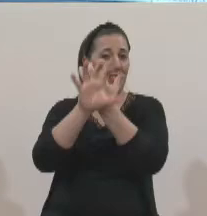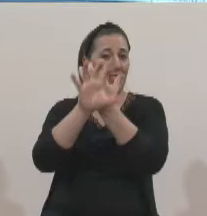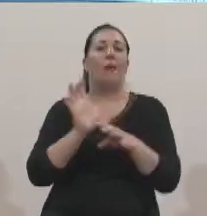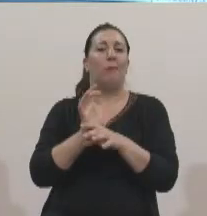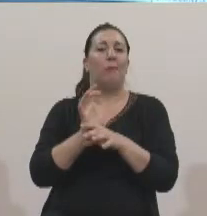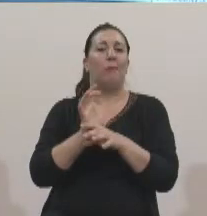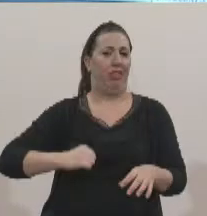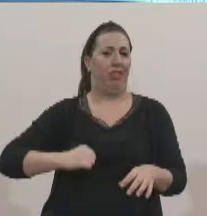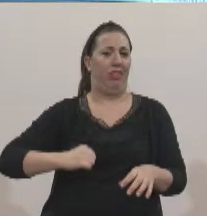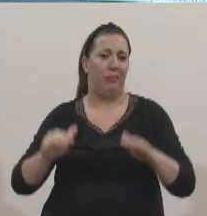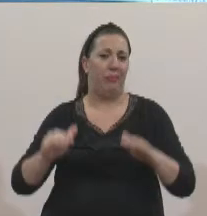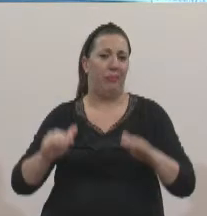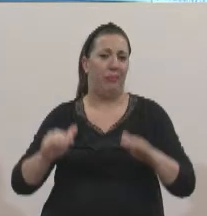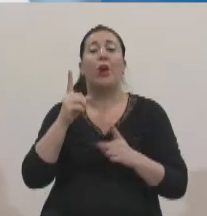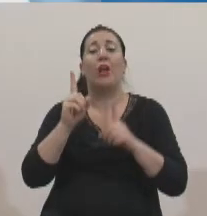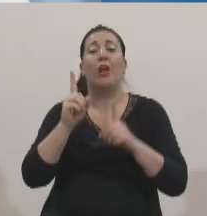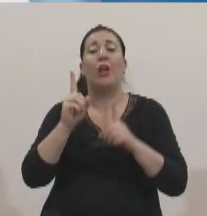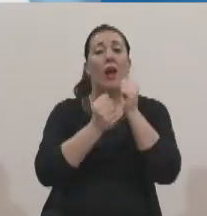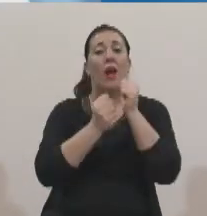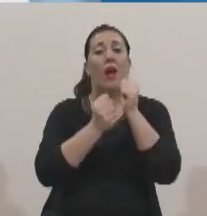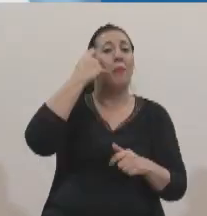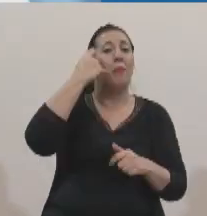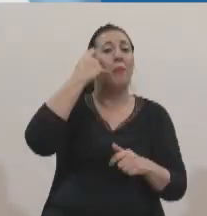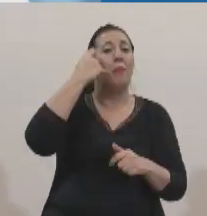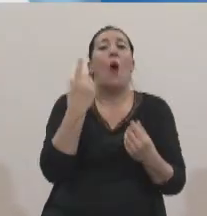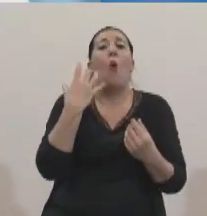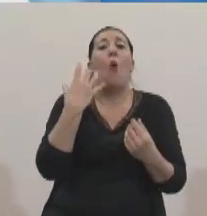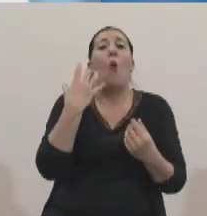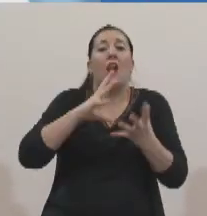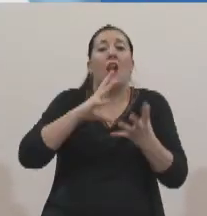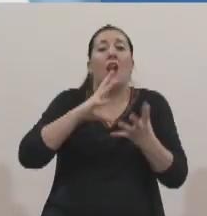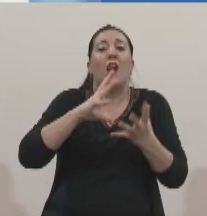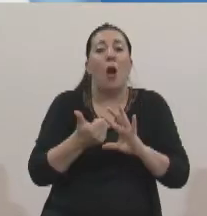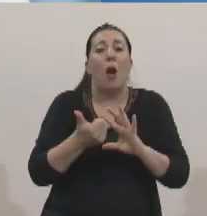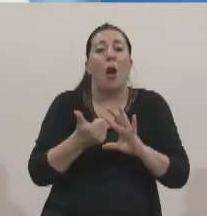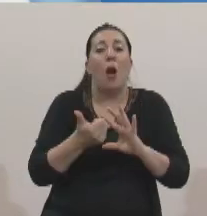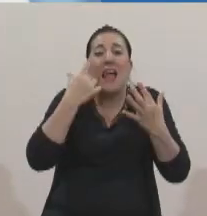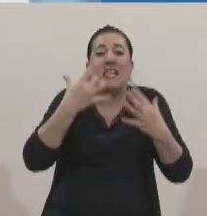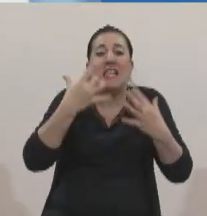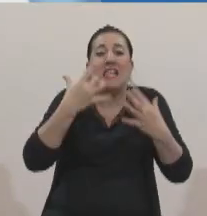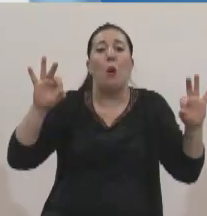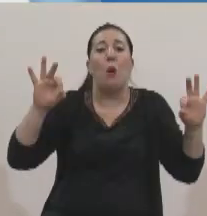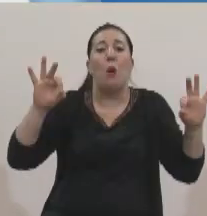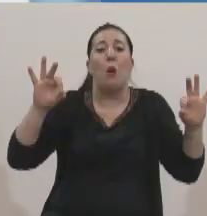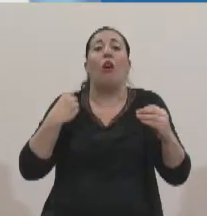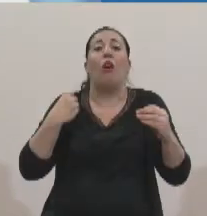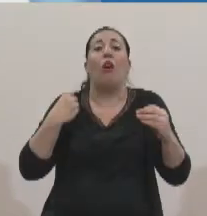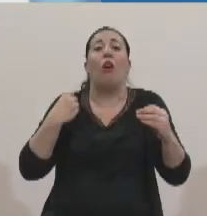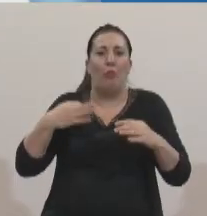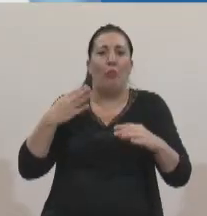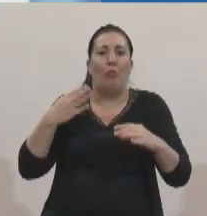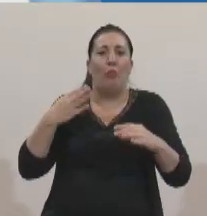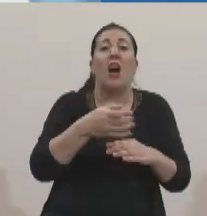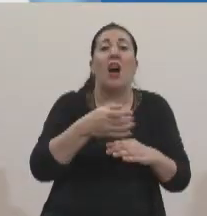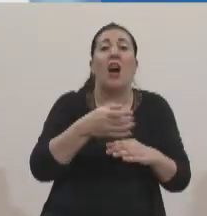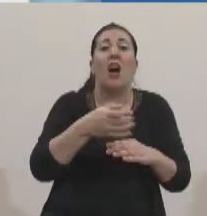pymes que la única posibilidad que tenían para seguir subsistiendo es acudir al teletrabajo y con tantos